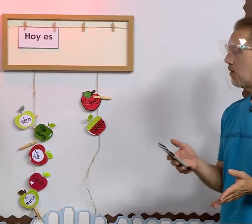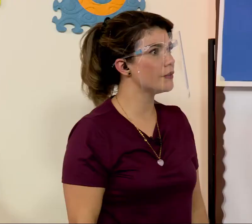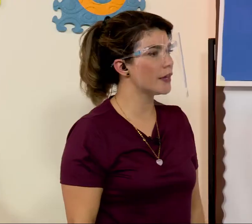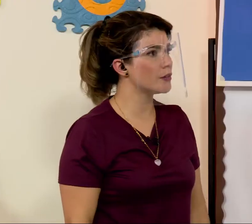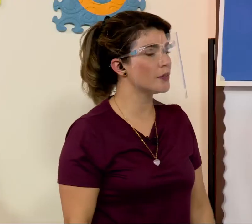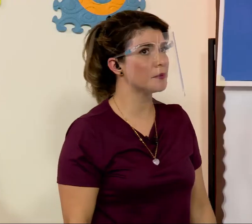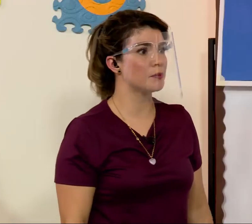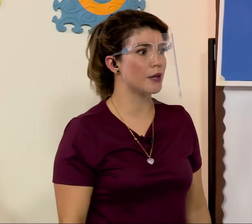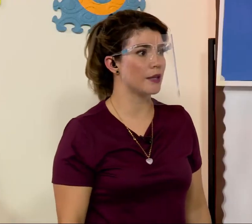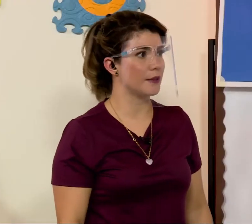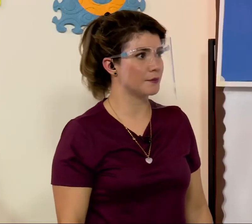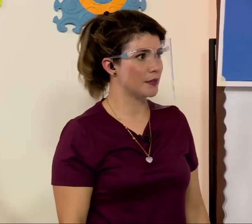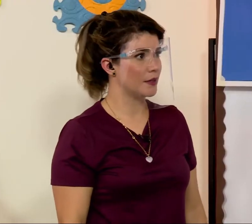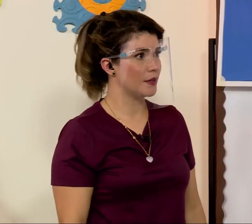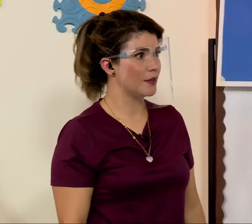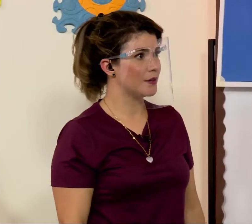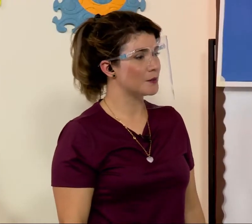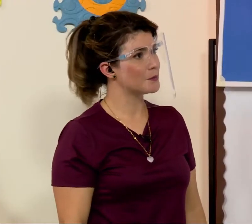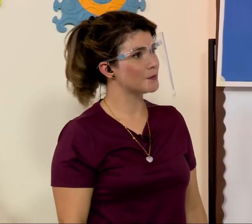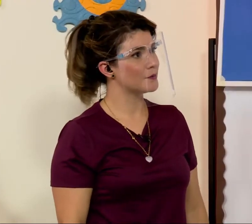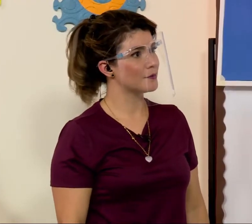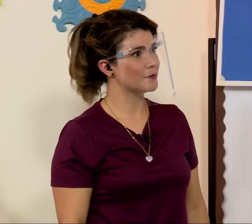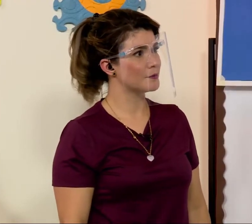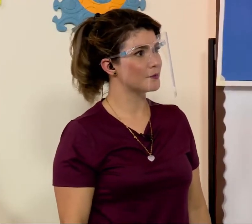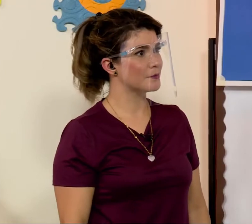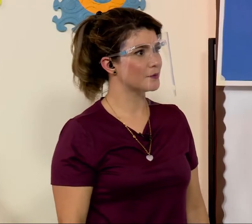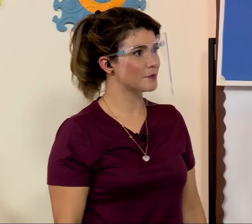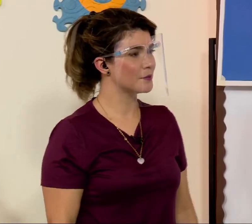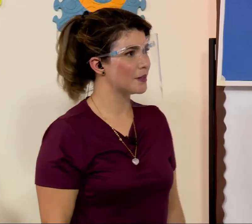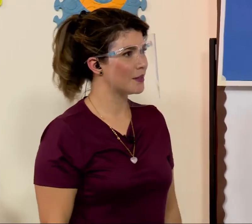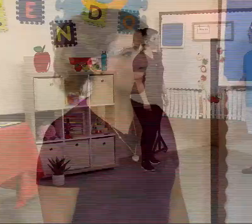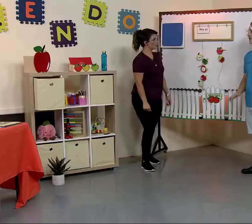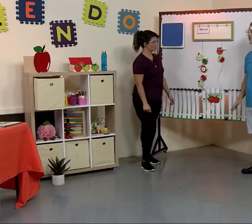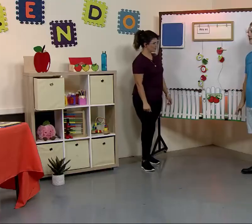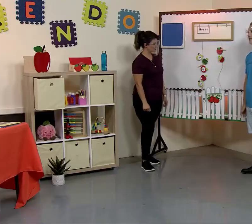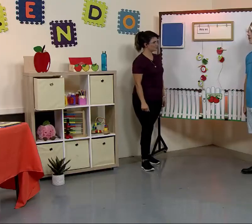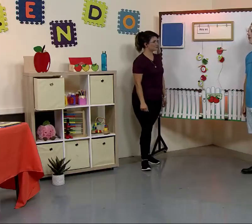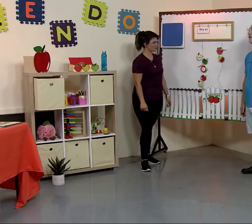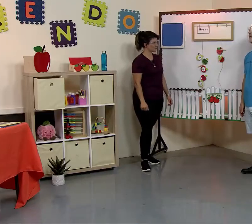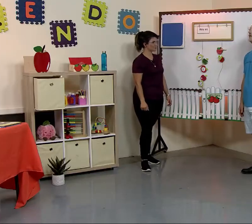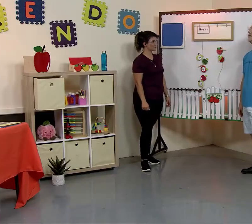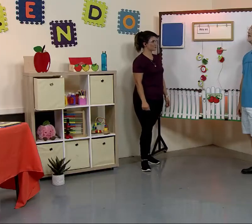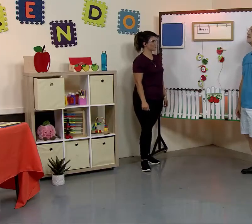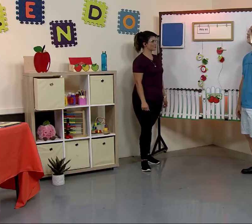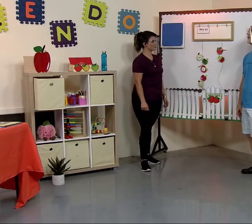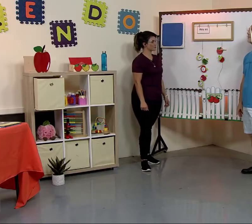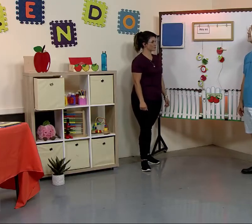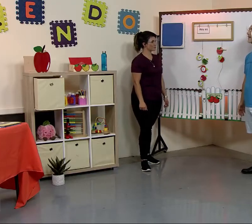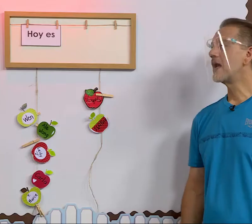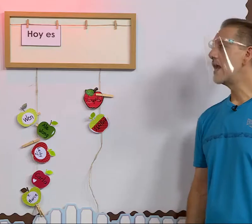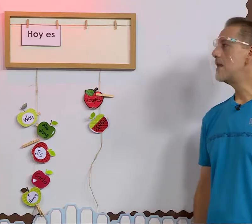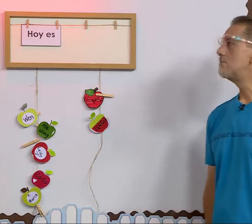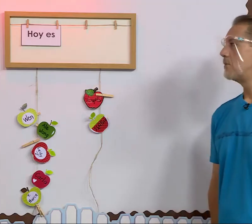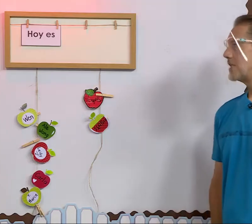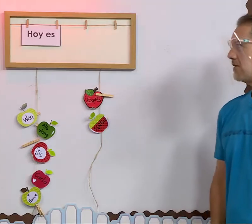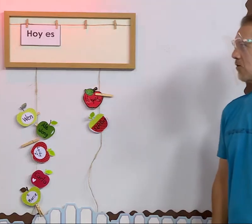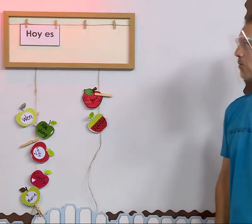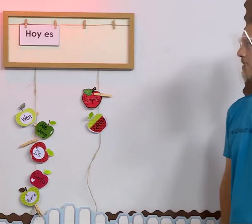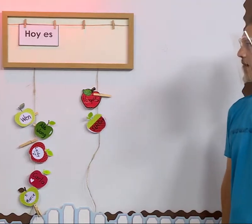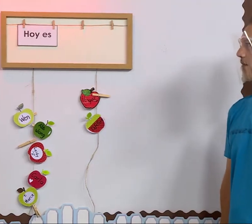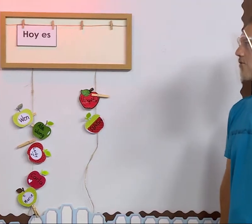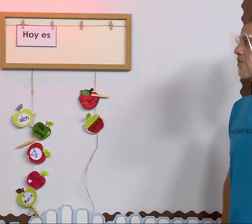Lloviendo. Lloviendo en la madrugada. Pues yo le dije a Lupita, en mi casa no está lloviendo. Y cuando lleguemos al canal vamos